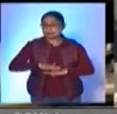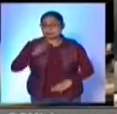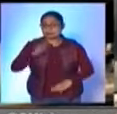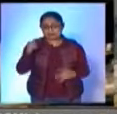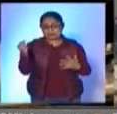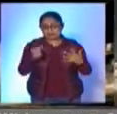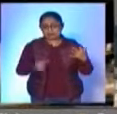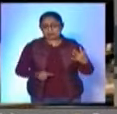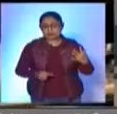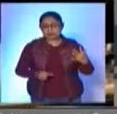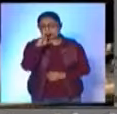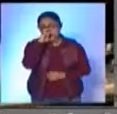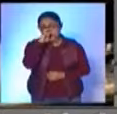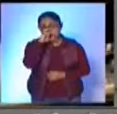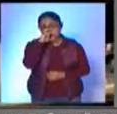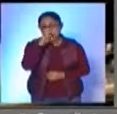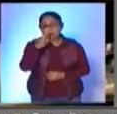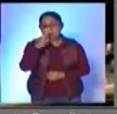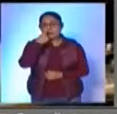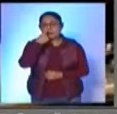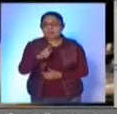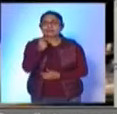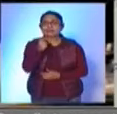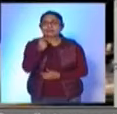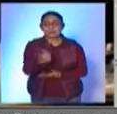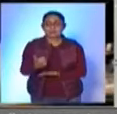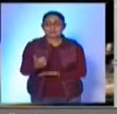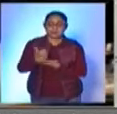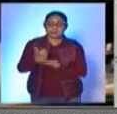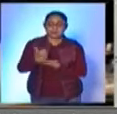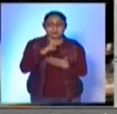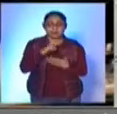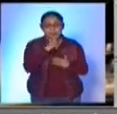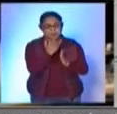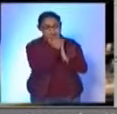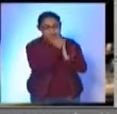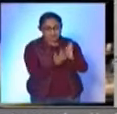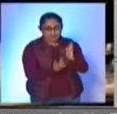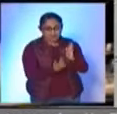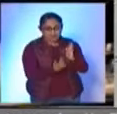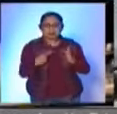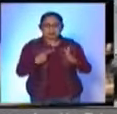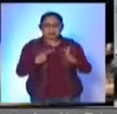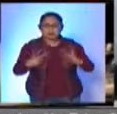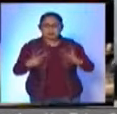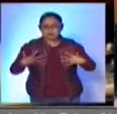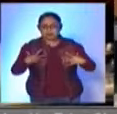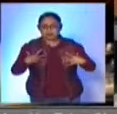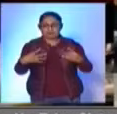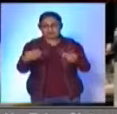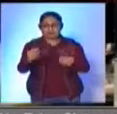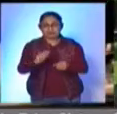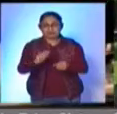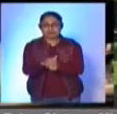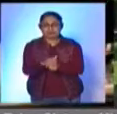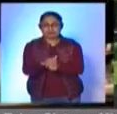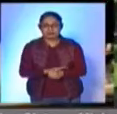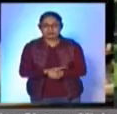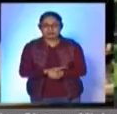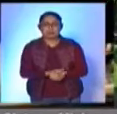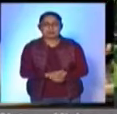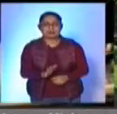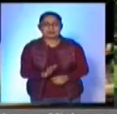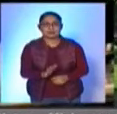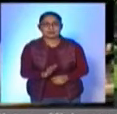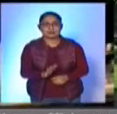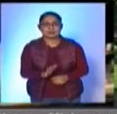estrictas que nos ayuden a contener el número de contagios, entre ellos, de una vez